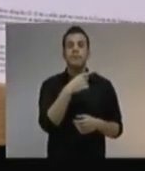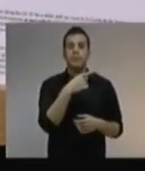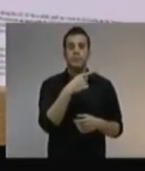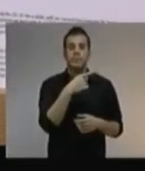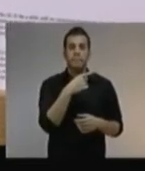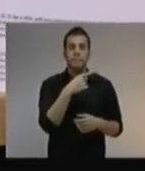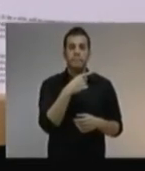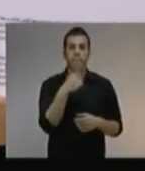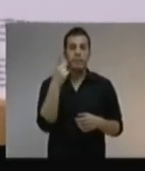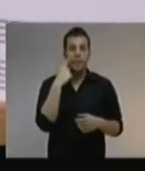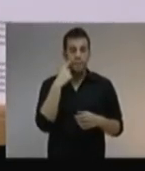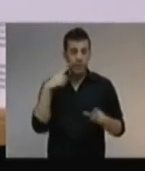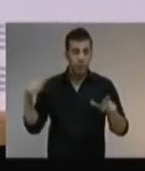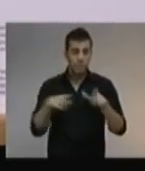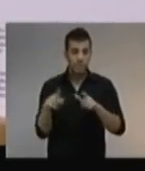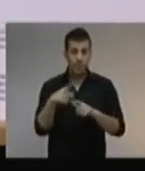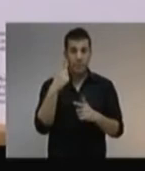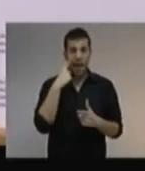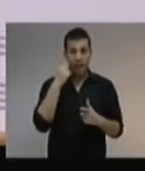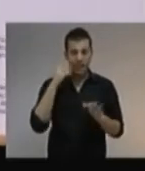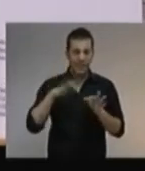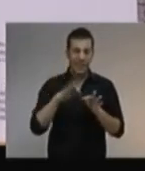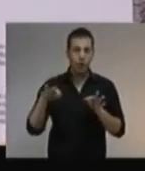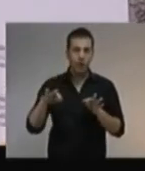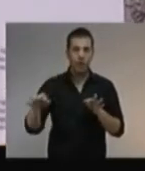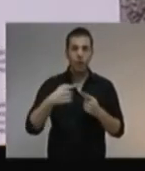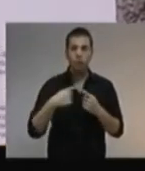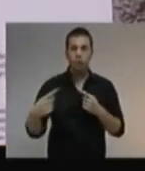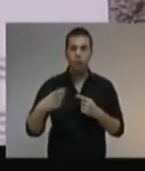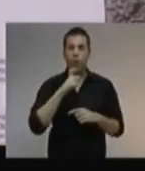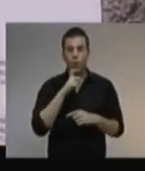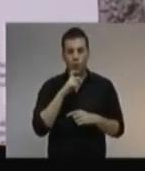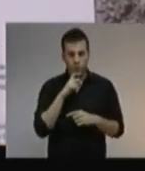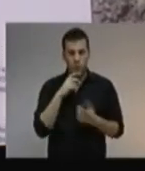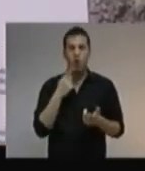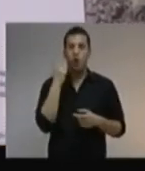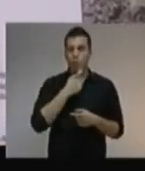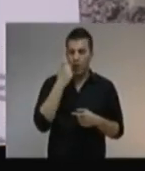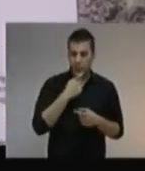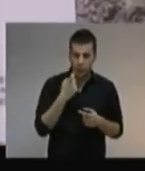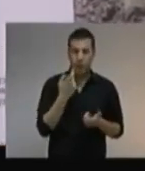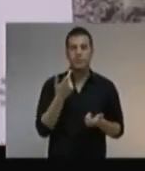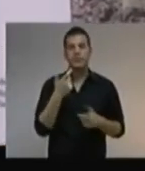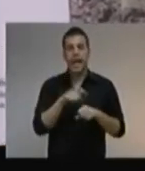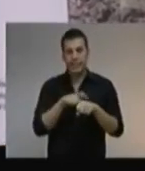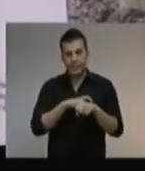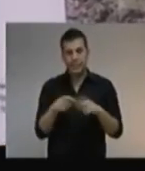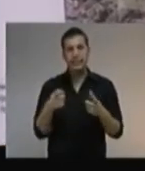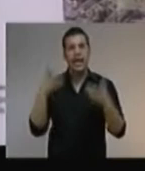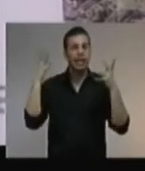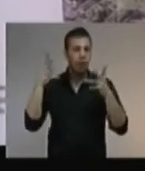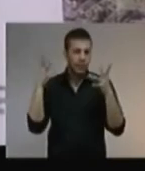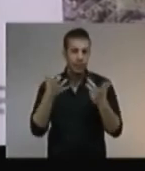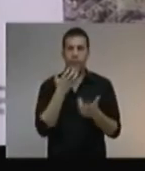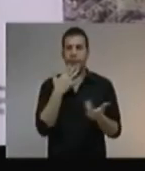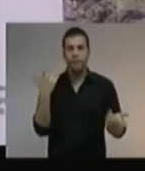perfil topográfico, un mapa con el recorrido que va a ser, el tiempo de duración, características,